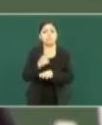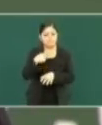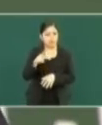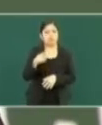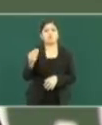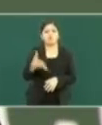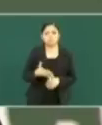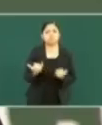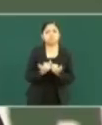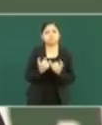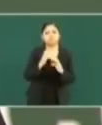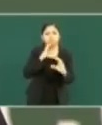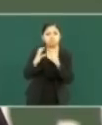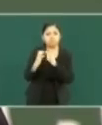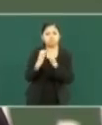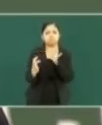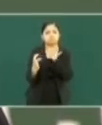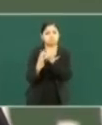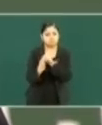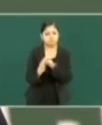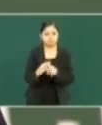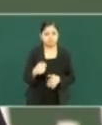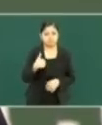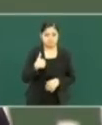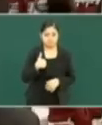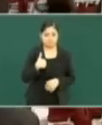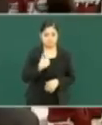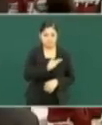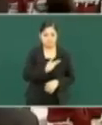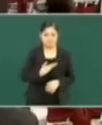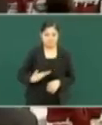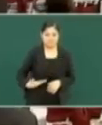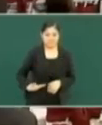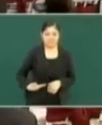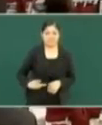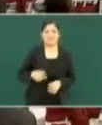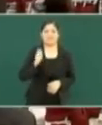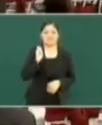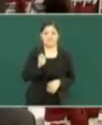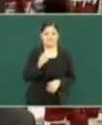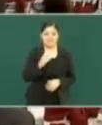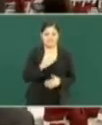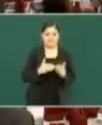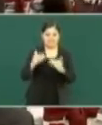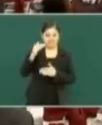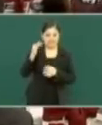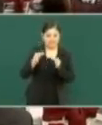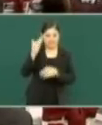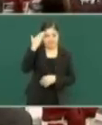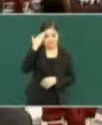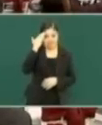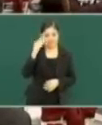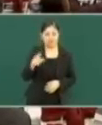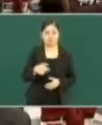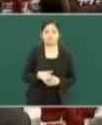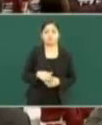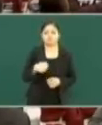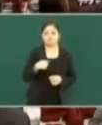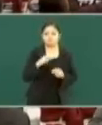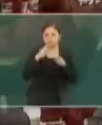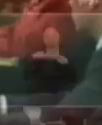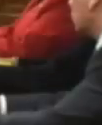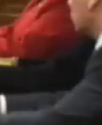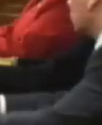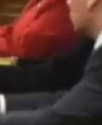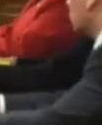velo. Hoy, hace un año, que entrábamos al periodo de silencio el día de hoy, ¿no? O sea, unos